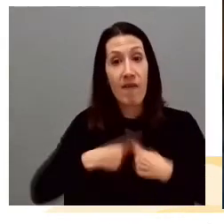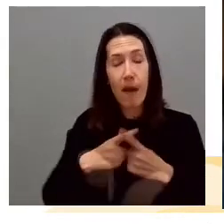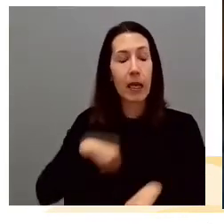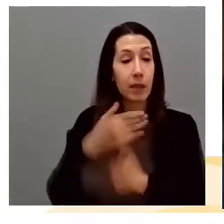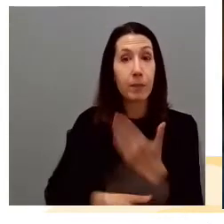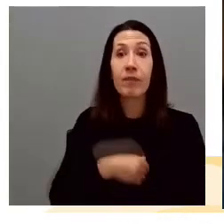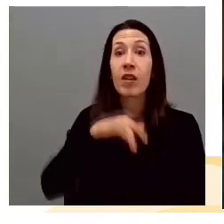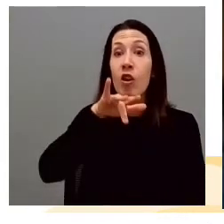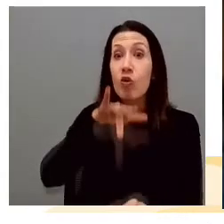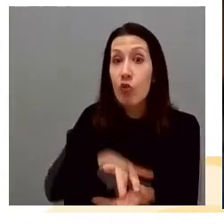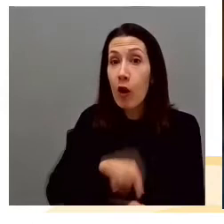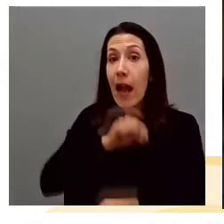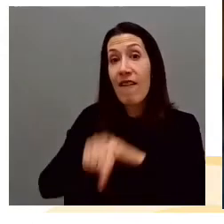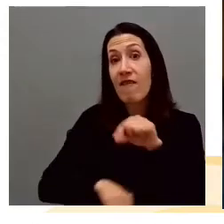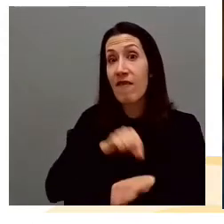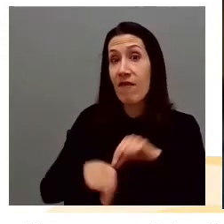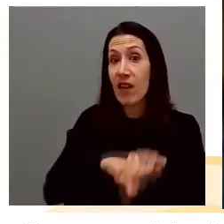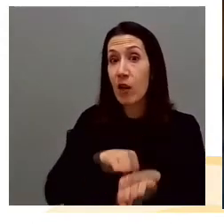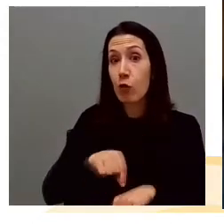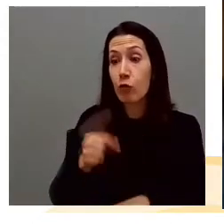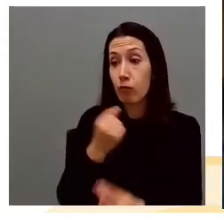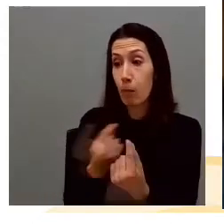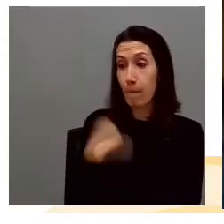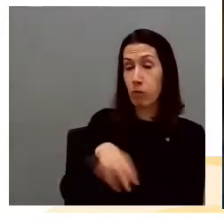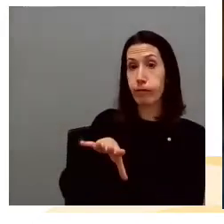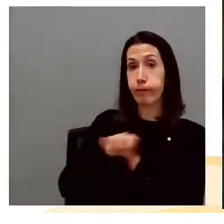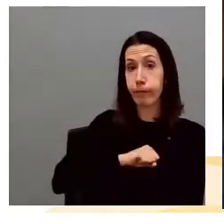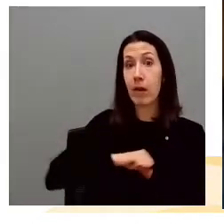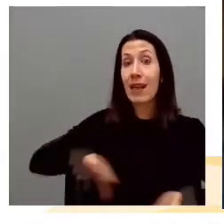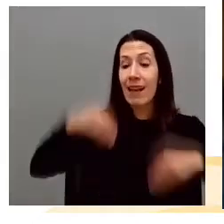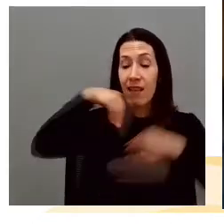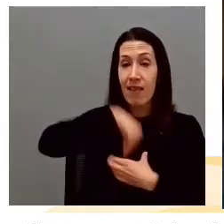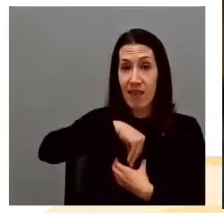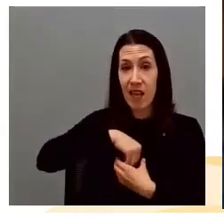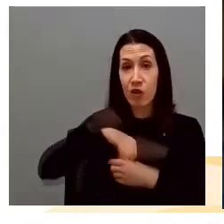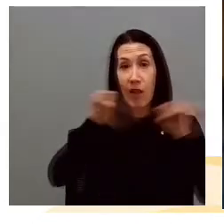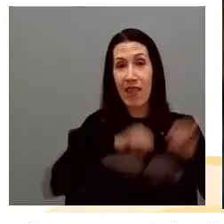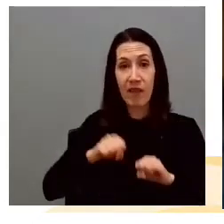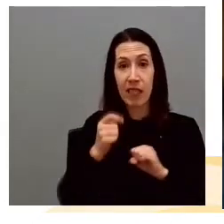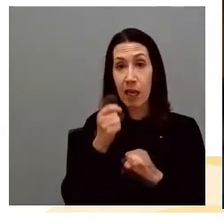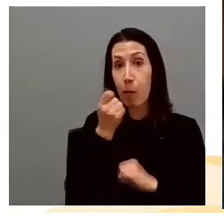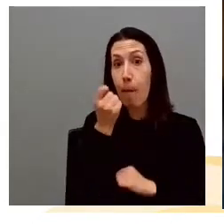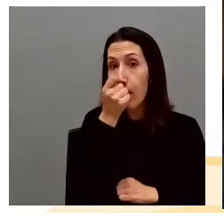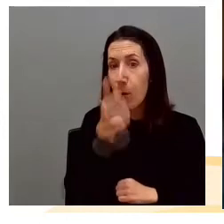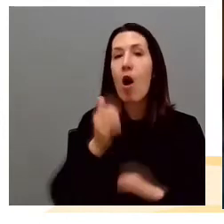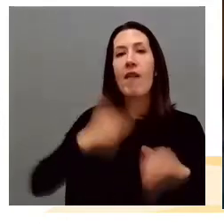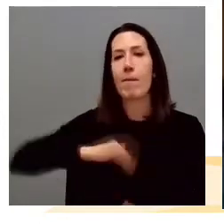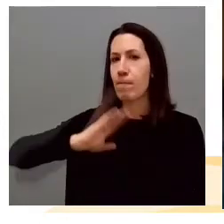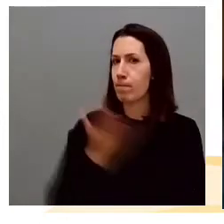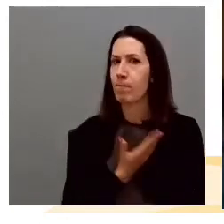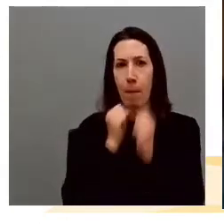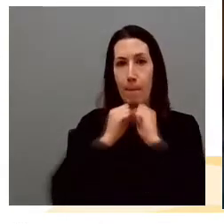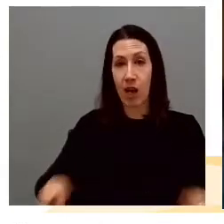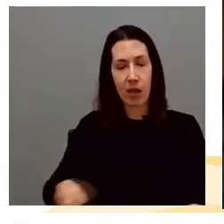a un organismo vivo con defensas bajas, pues el efecto, el impacto es mucho mayor. Creo que es una